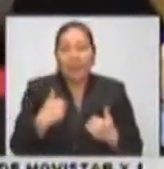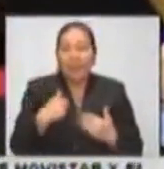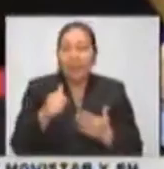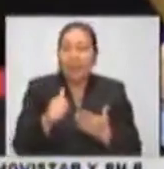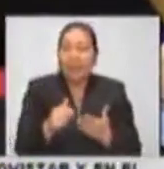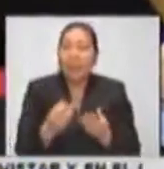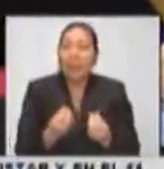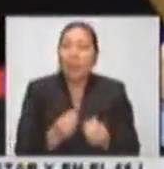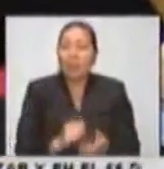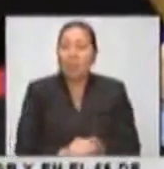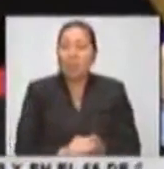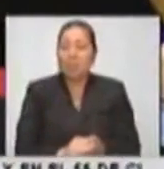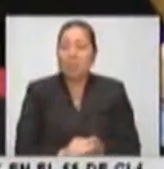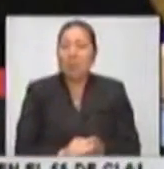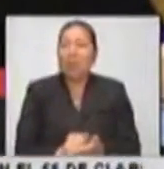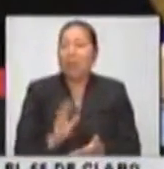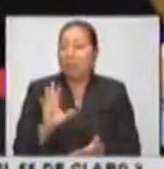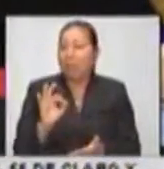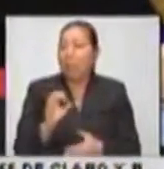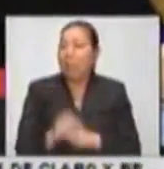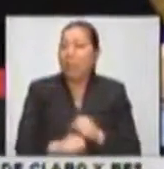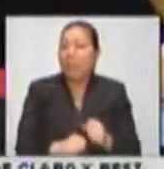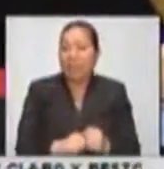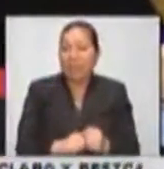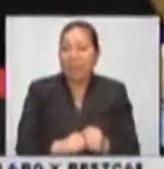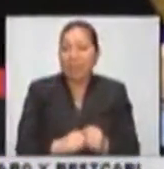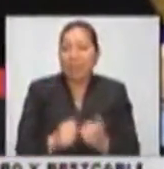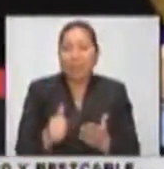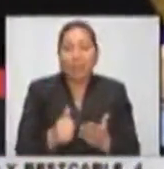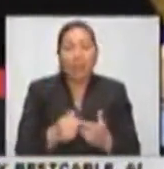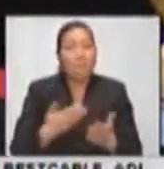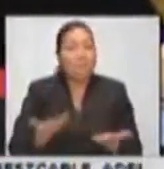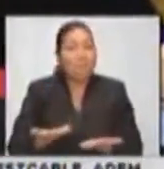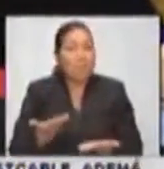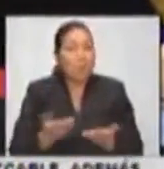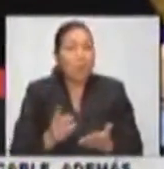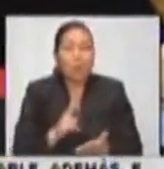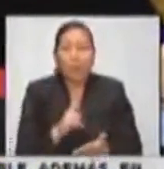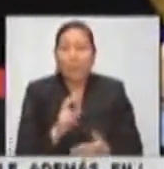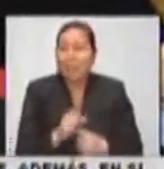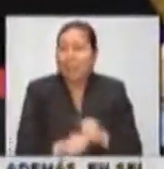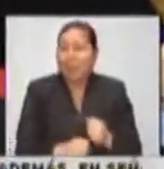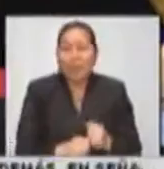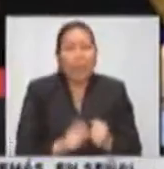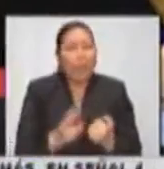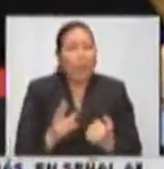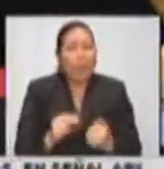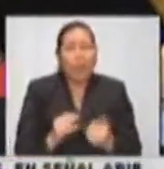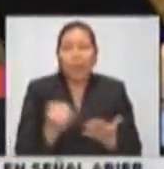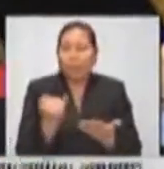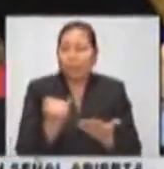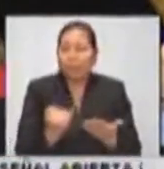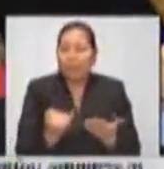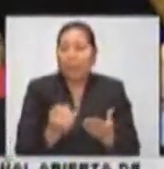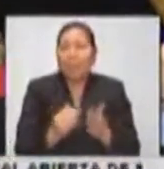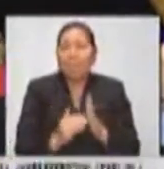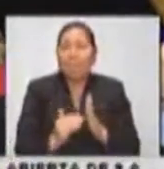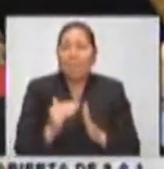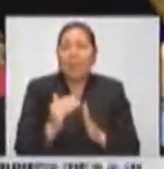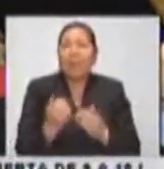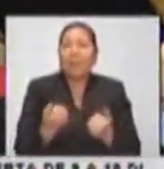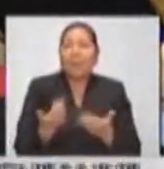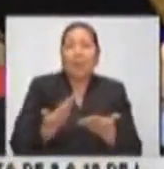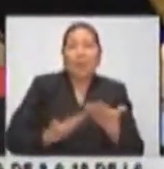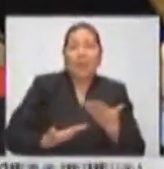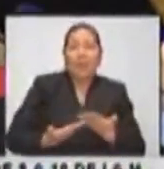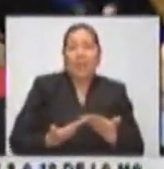como diseñábamos hace 50 años, que es diseño como en el promedio de los últimos 200 años. No, ahora diseño con los máximos que me va a